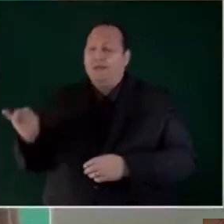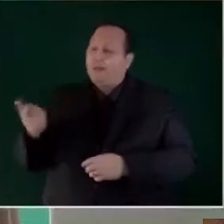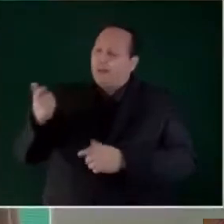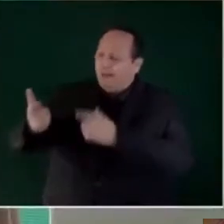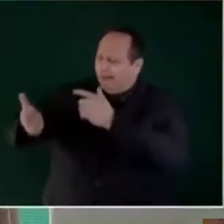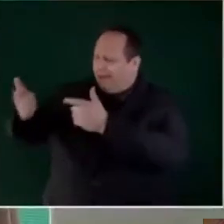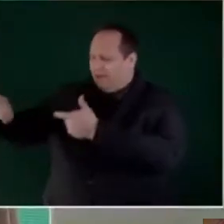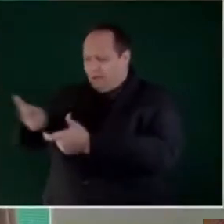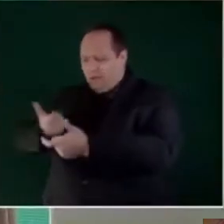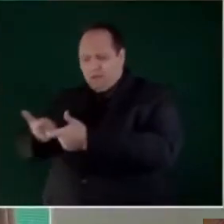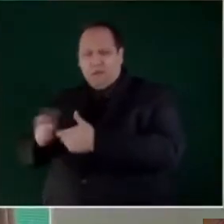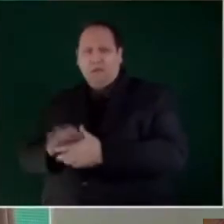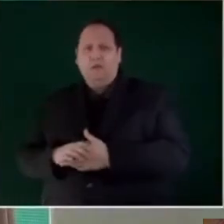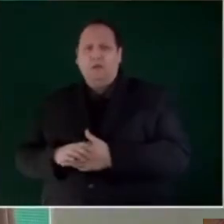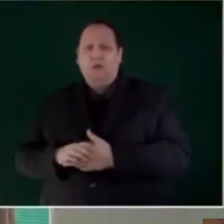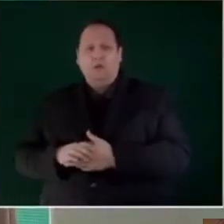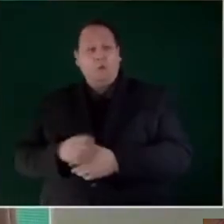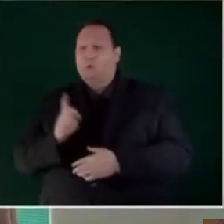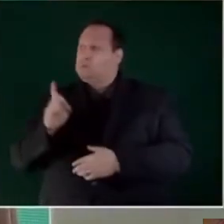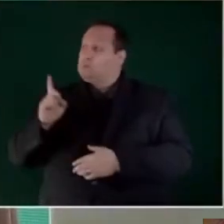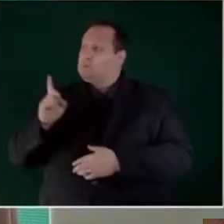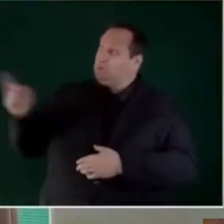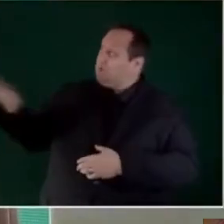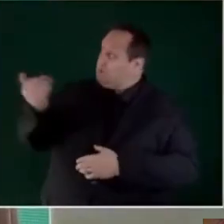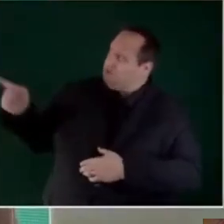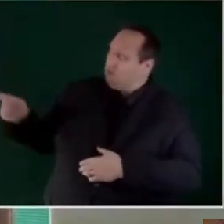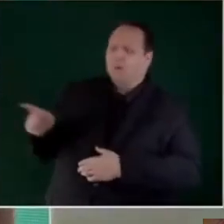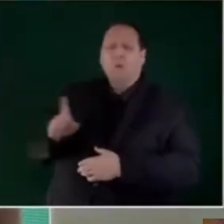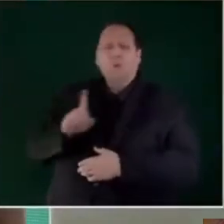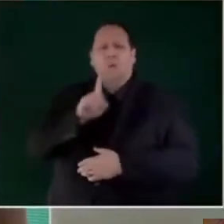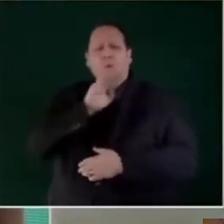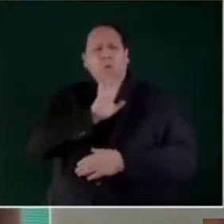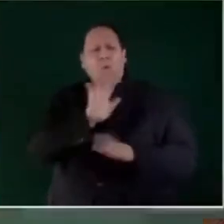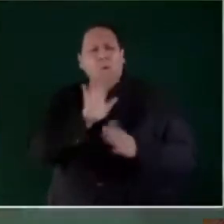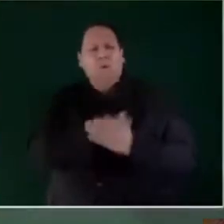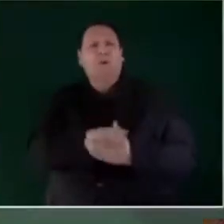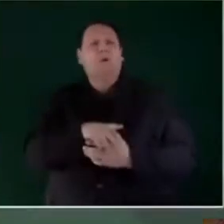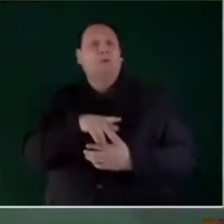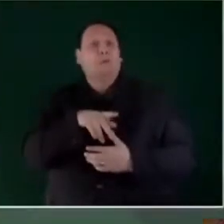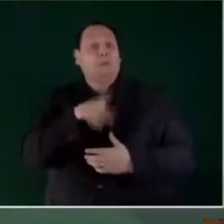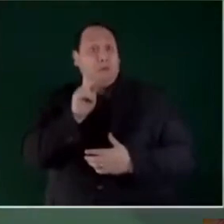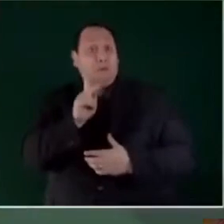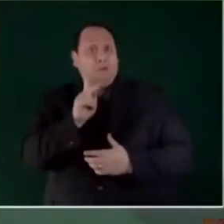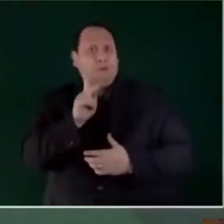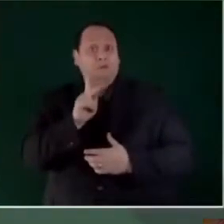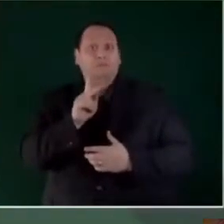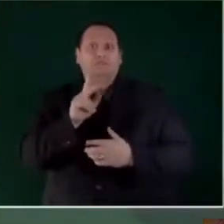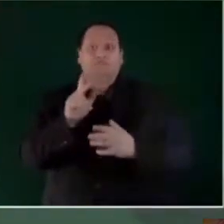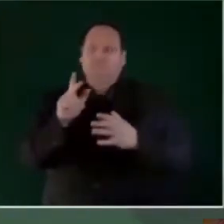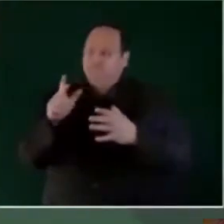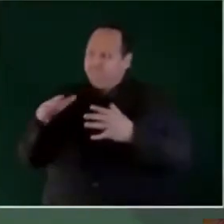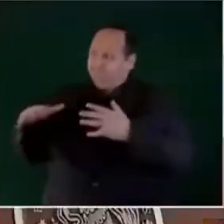dinero o sin amenazas. Pero hay que darse una sacudida